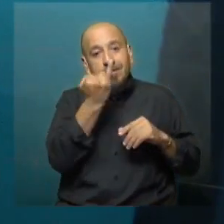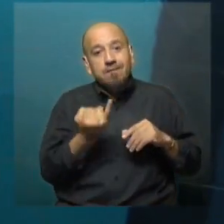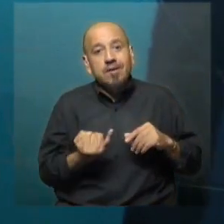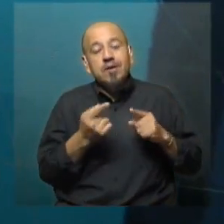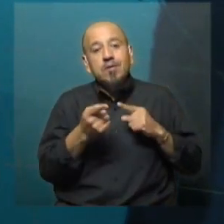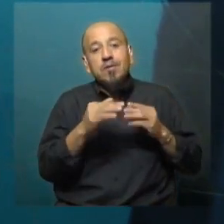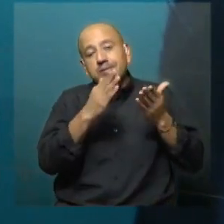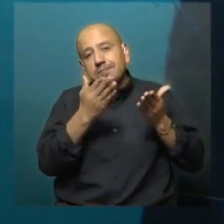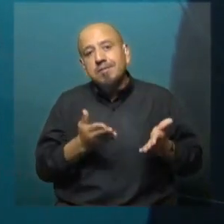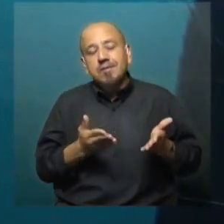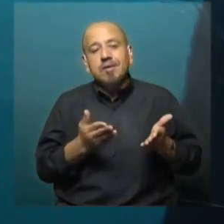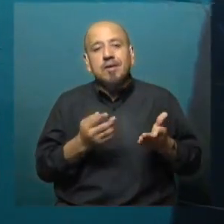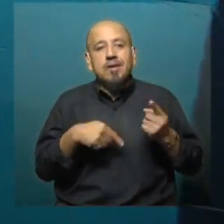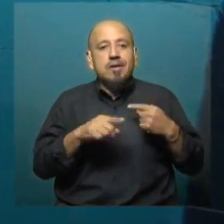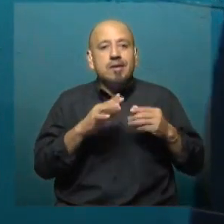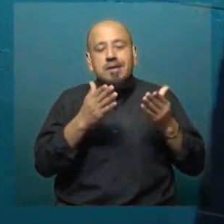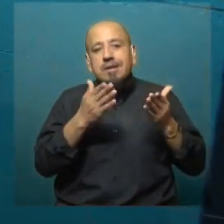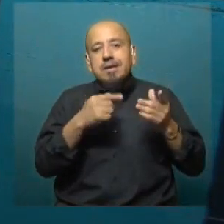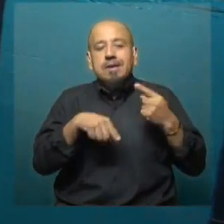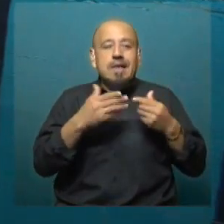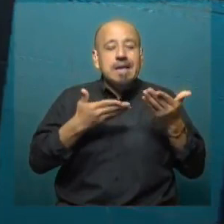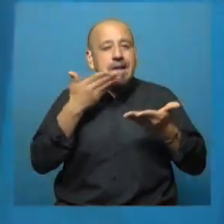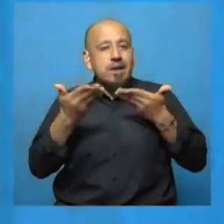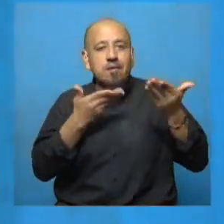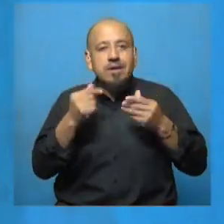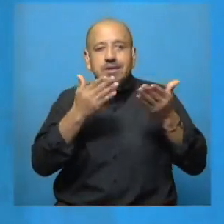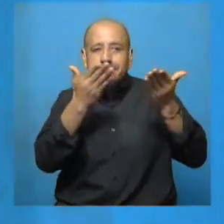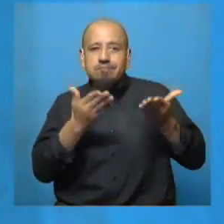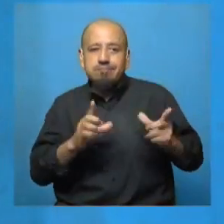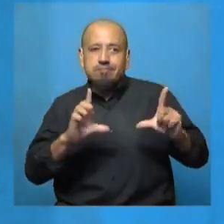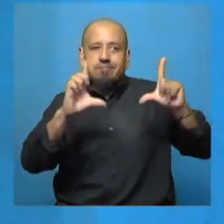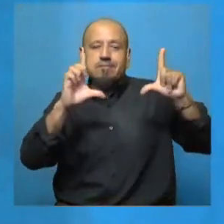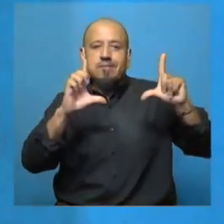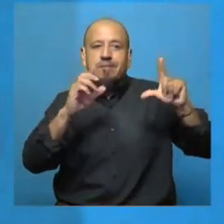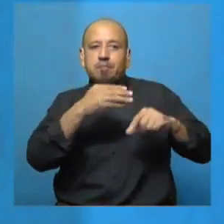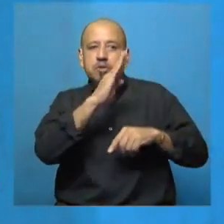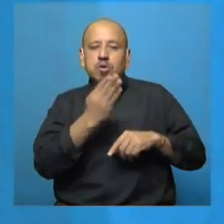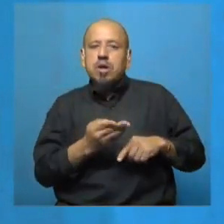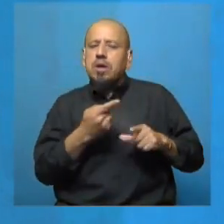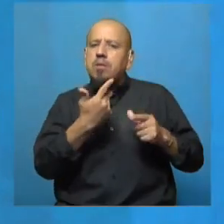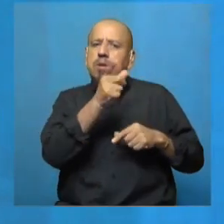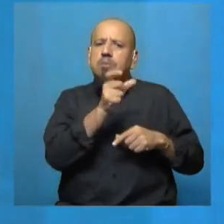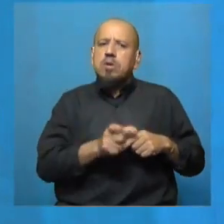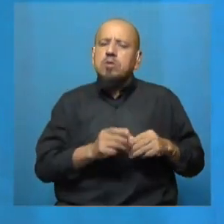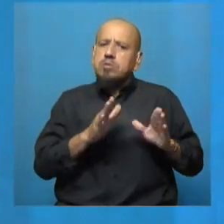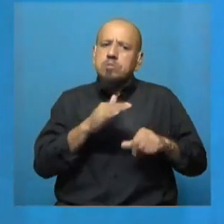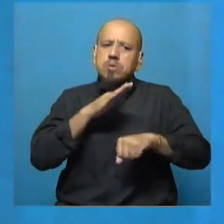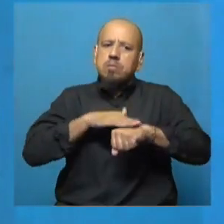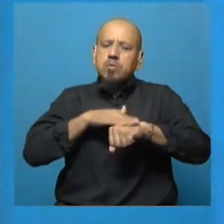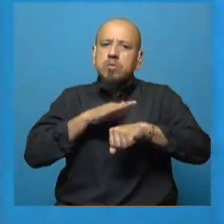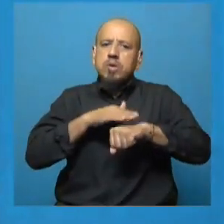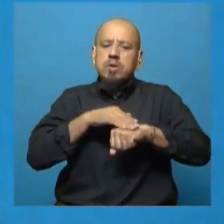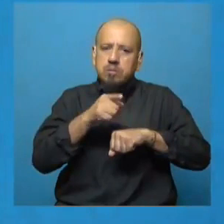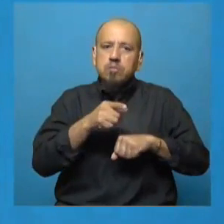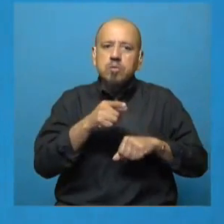de ese personaje increíble que eran Carnaval Este era un tipo como muy responsable me acuerdo